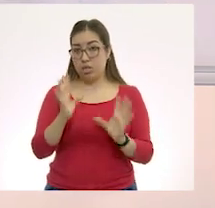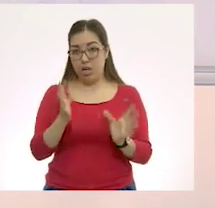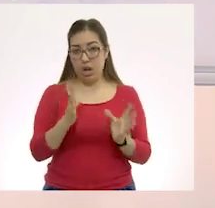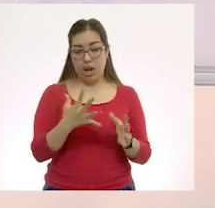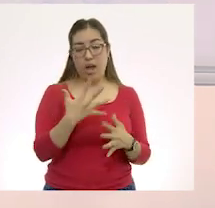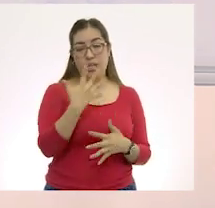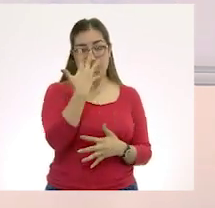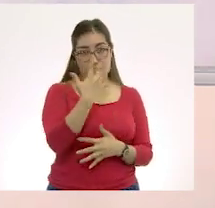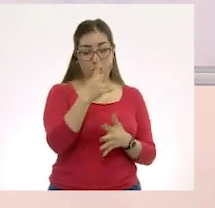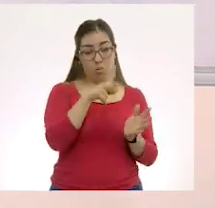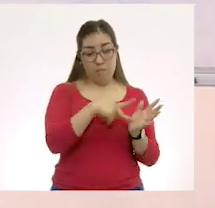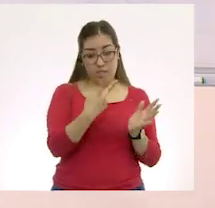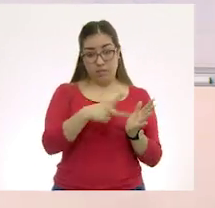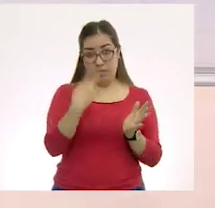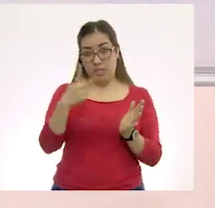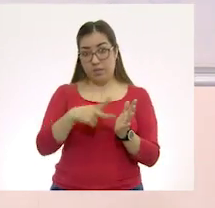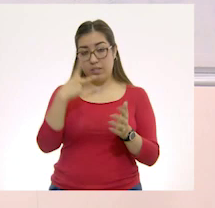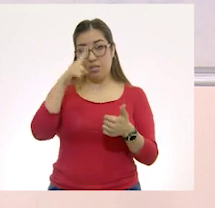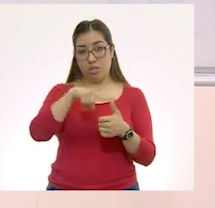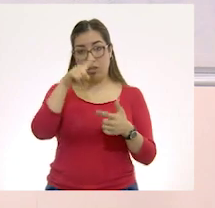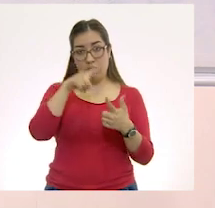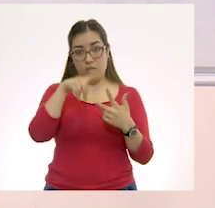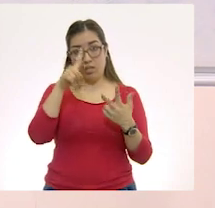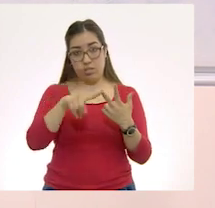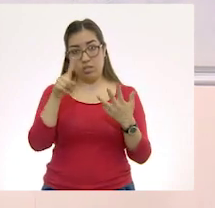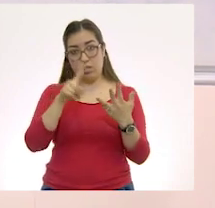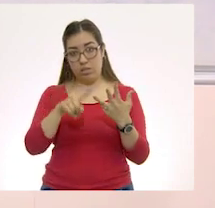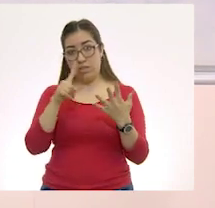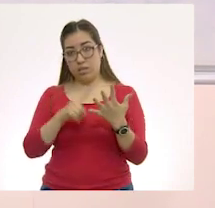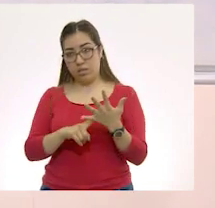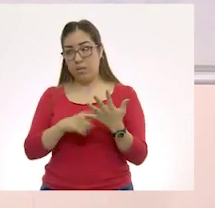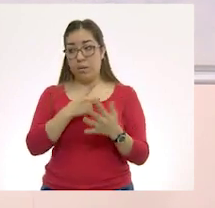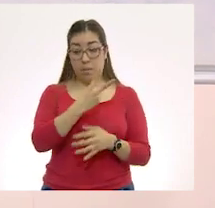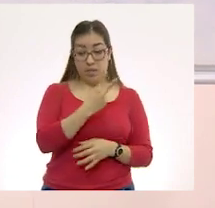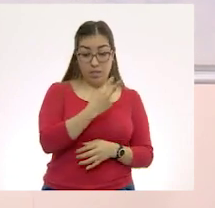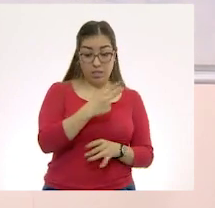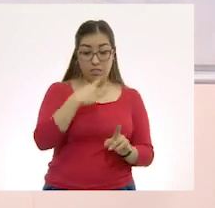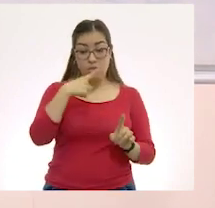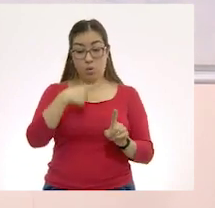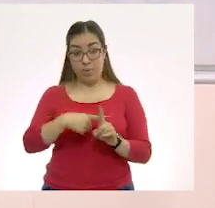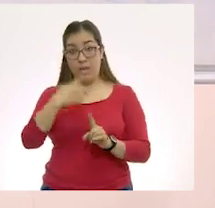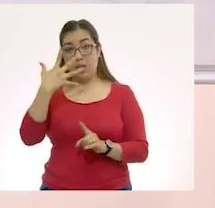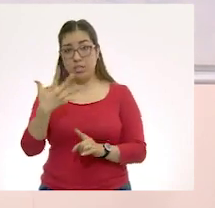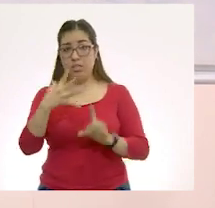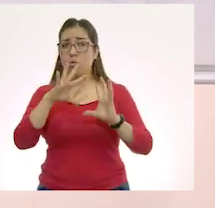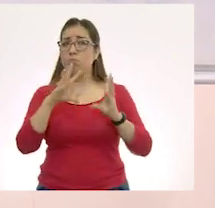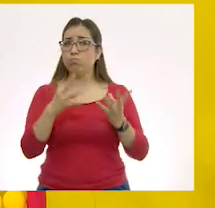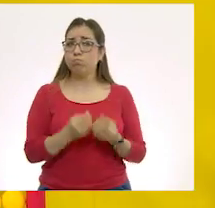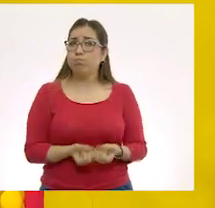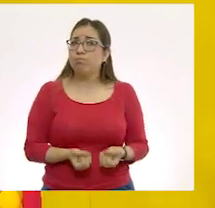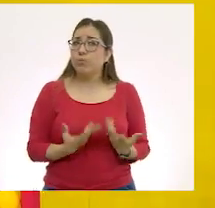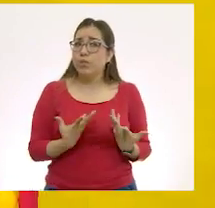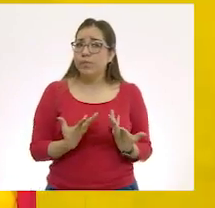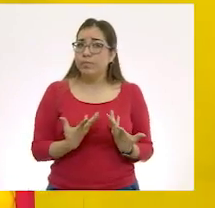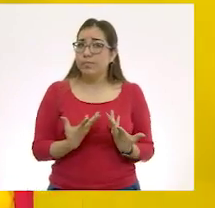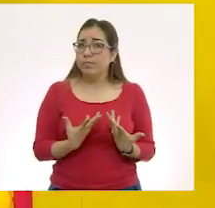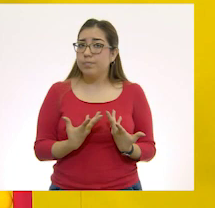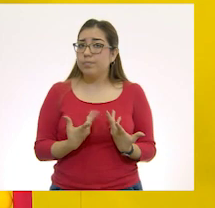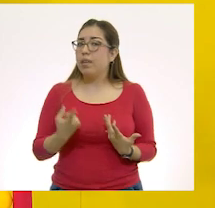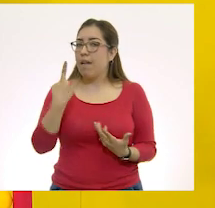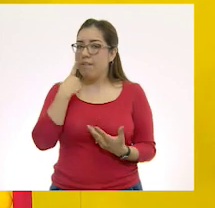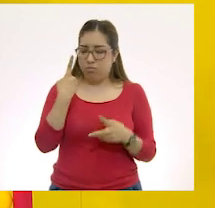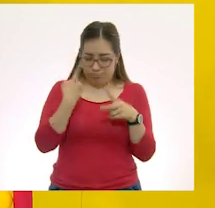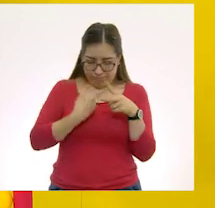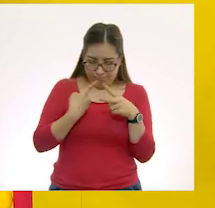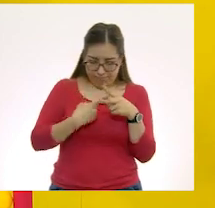veces sumando el 5 nos faltan otros 5 perfecto 25 más cinco cuentos 25 más cinco hagamos la